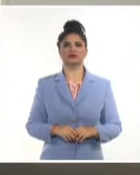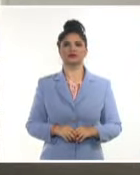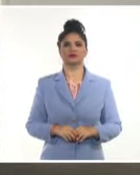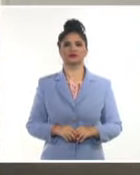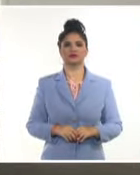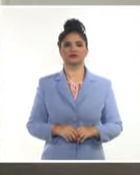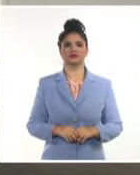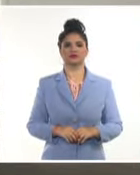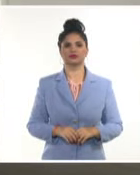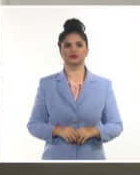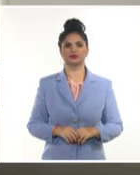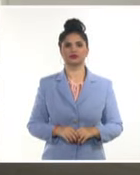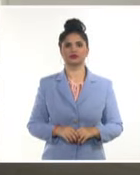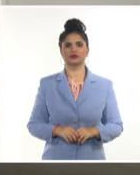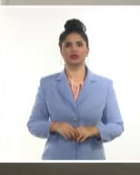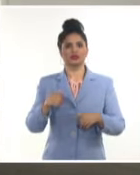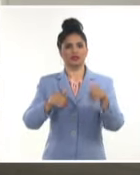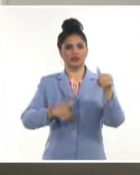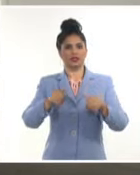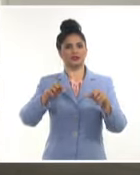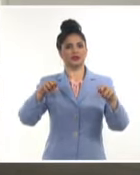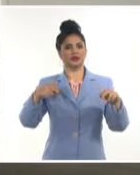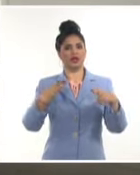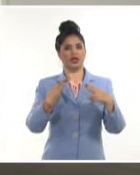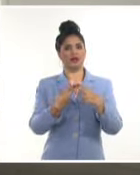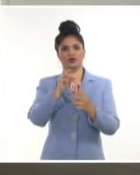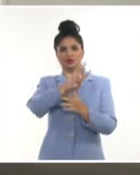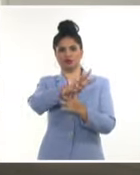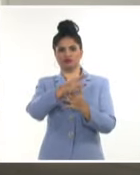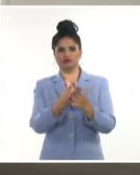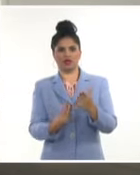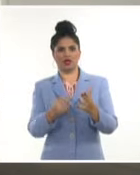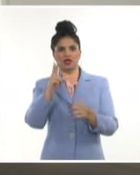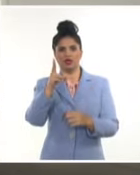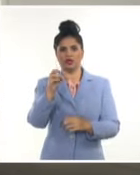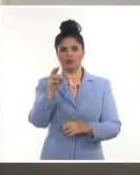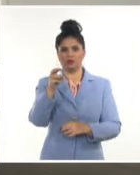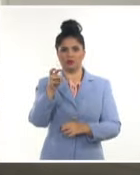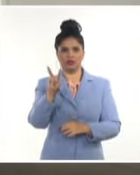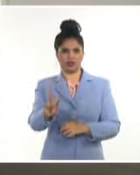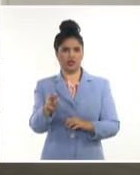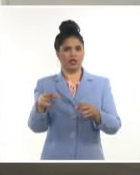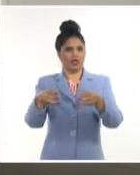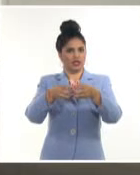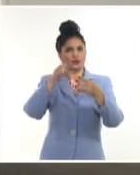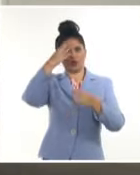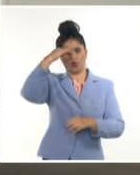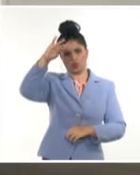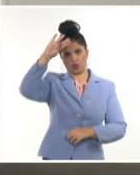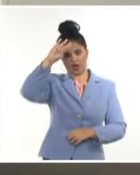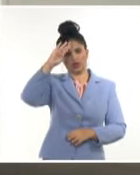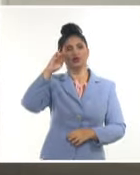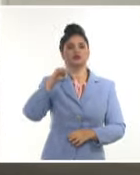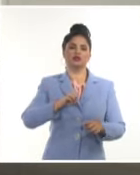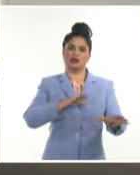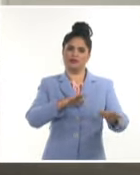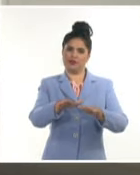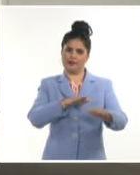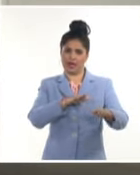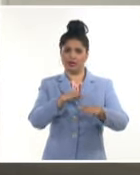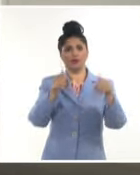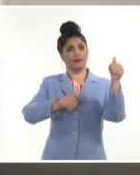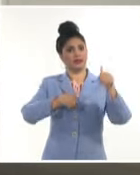de su participación en los Juegos Panamericanos Santiago 2023, los atletas cubanos de pelota vasca intensifican su preparación con la mirada puesta en los